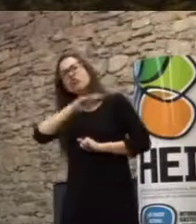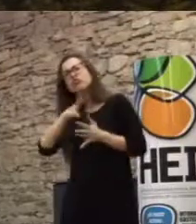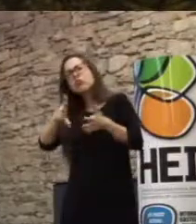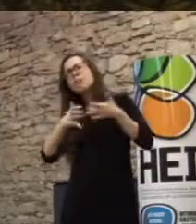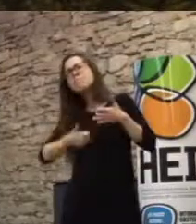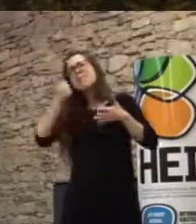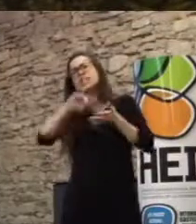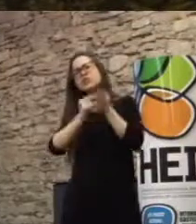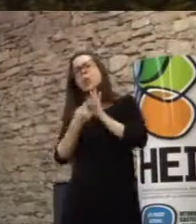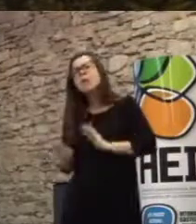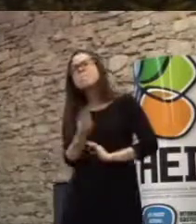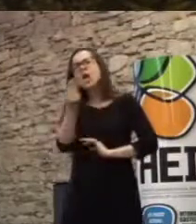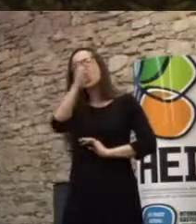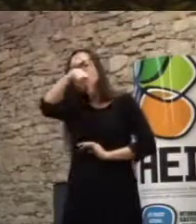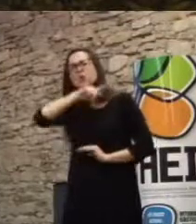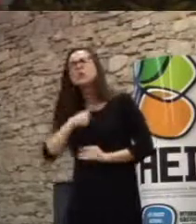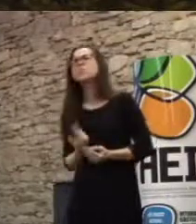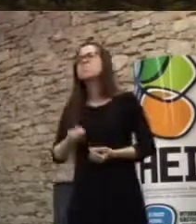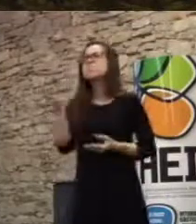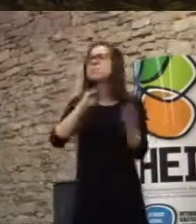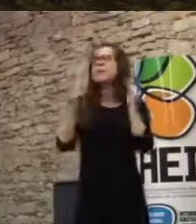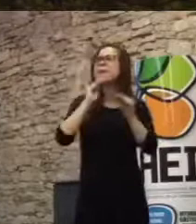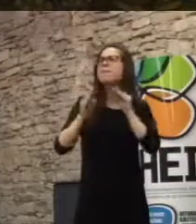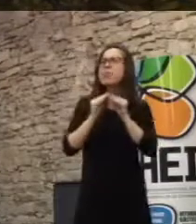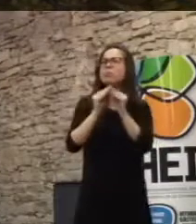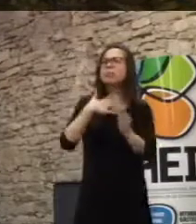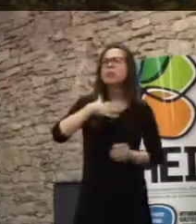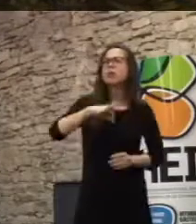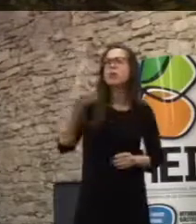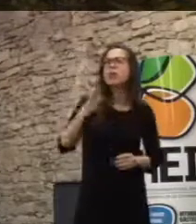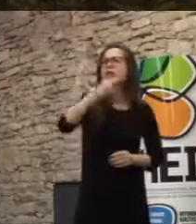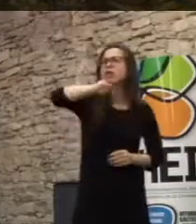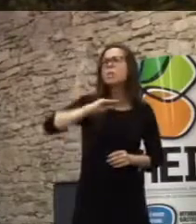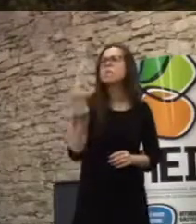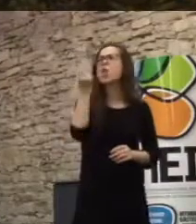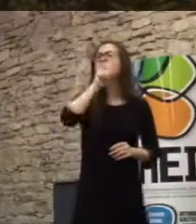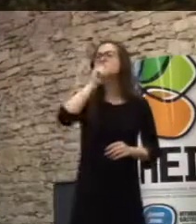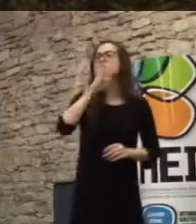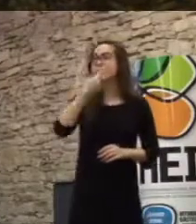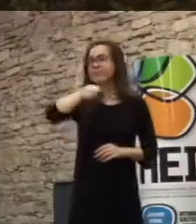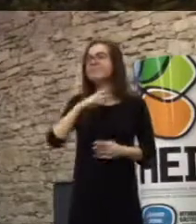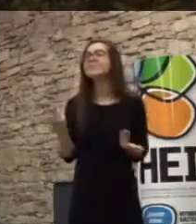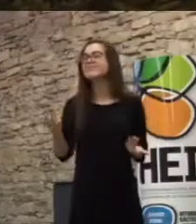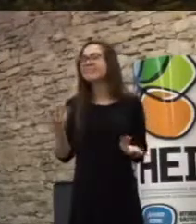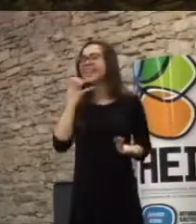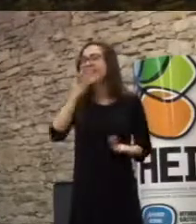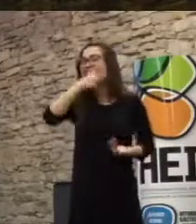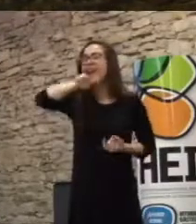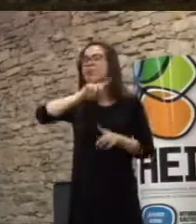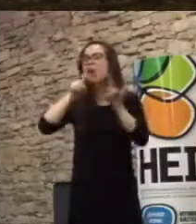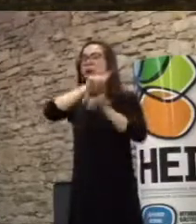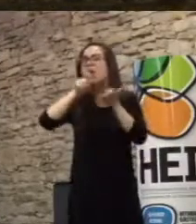más lejos de lo que jamás hubiésemos pensado que más podemos hacer qué más podemos implementar cómo podemos mejorar de seguir la idea porque en base a esas preguntas que hagamos